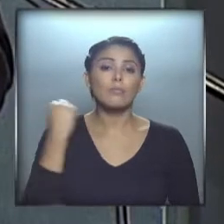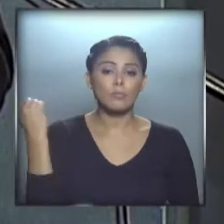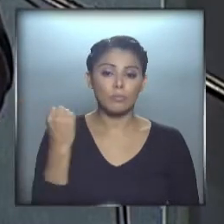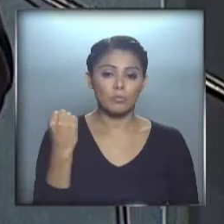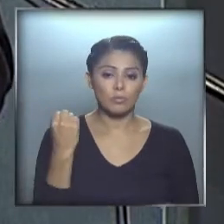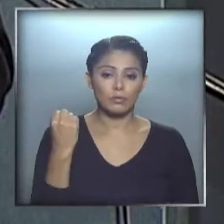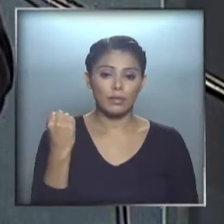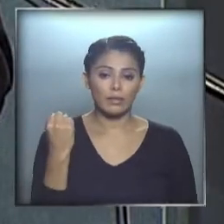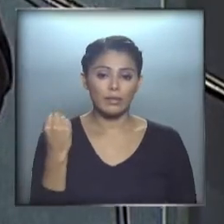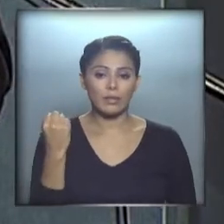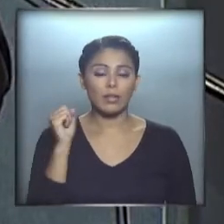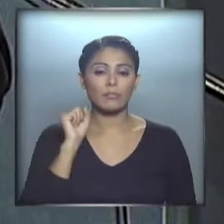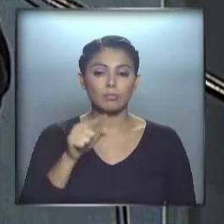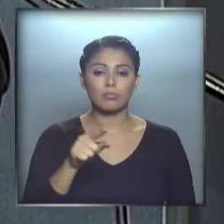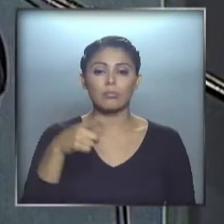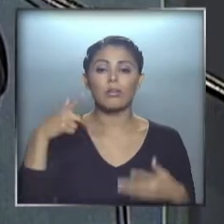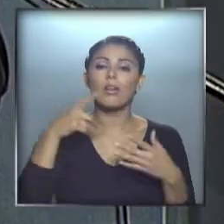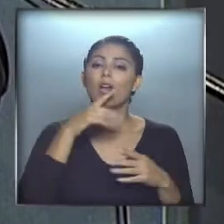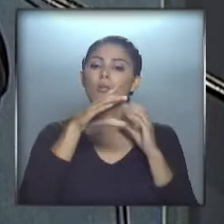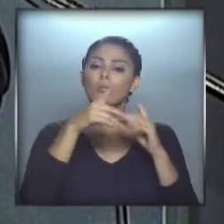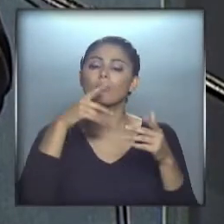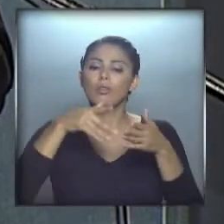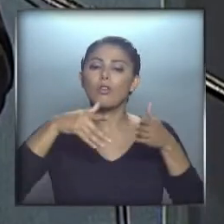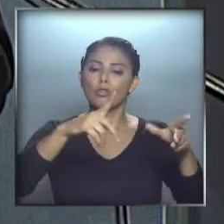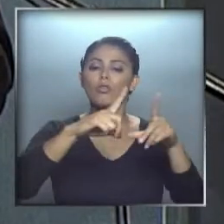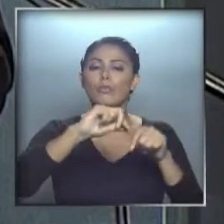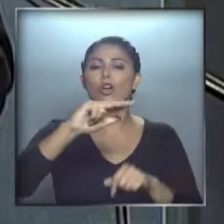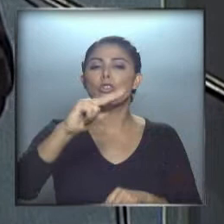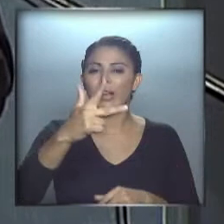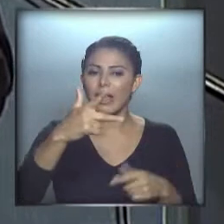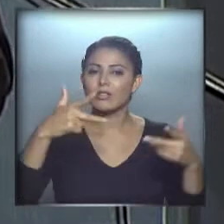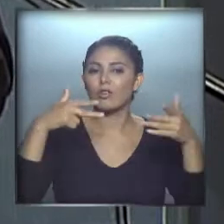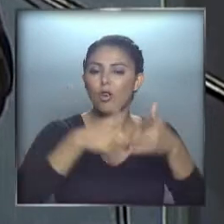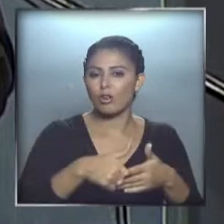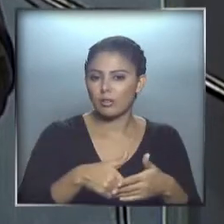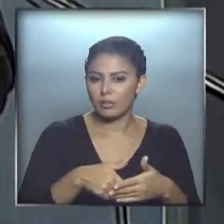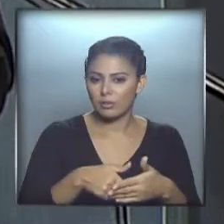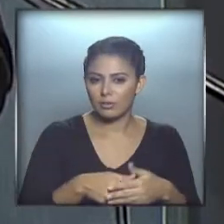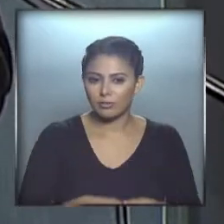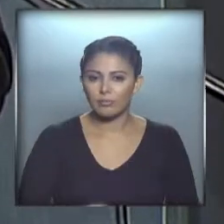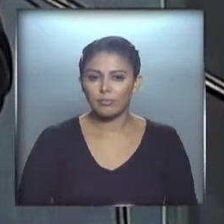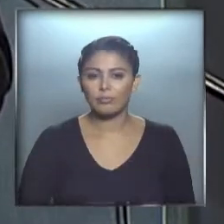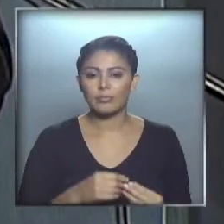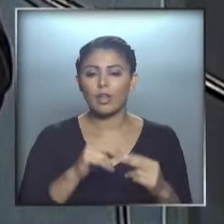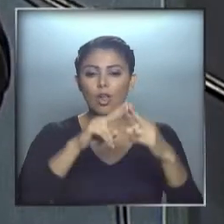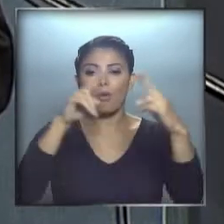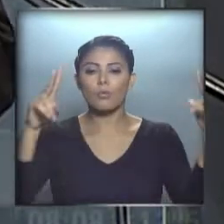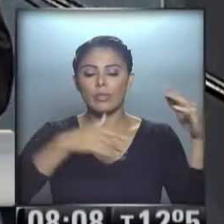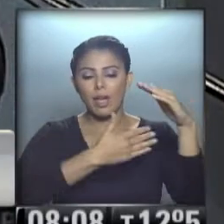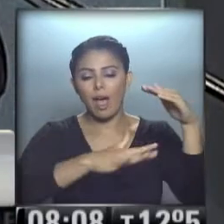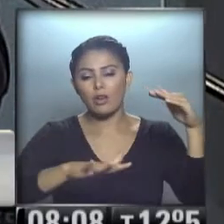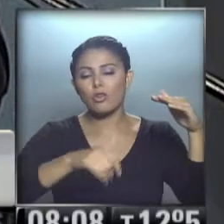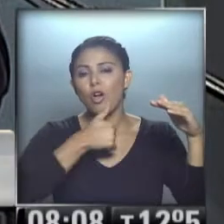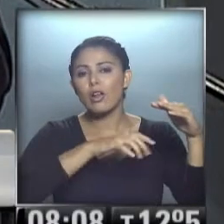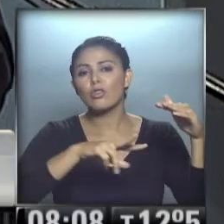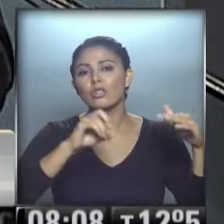fue precisamente el corte de la comunicación de la Ruta 3 por el puente sobre el Arroyo Verde, que